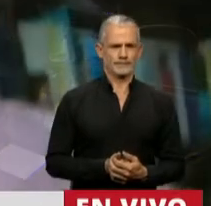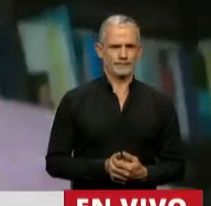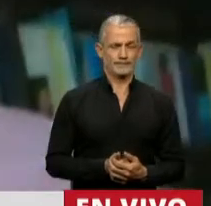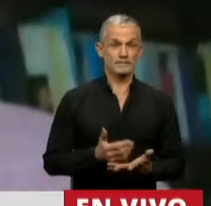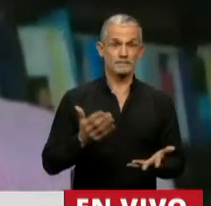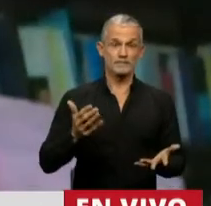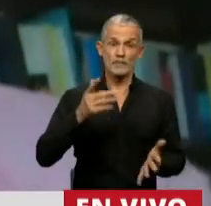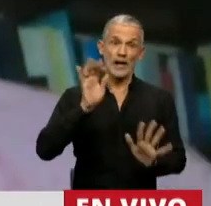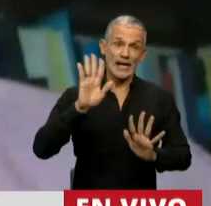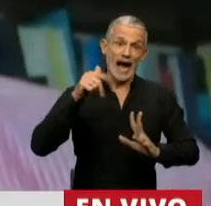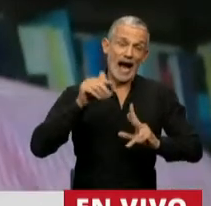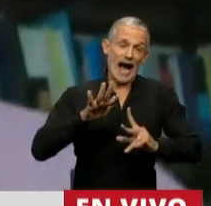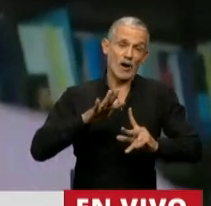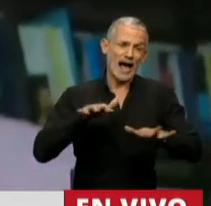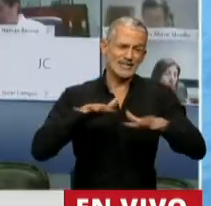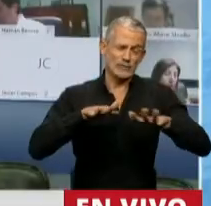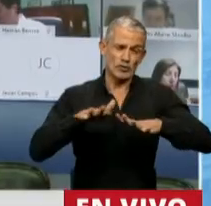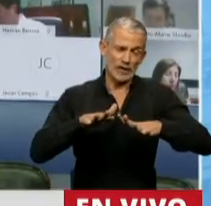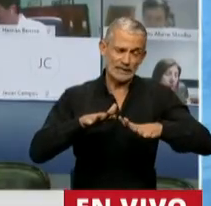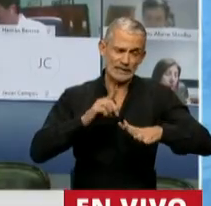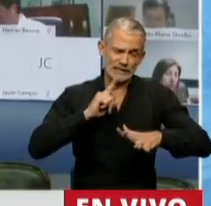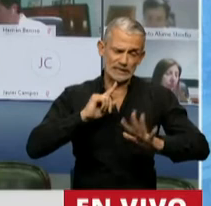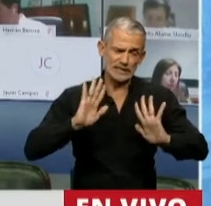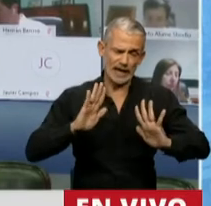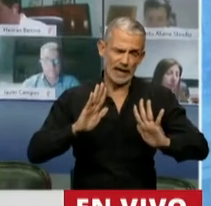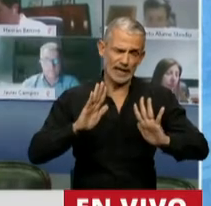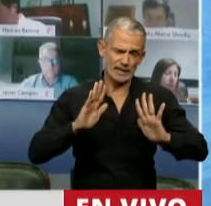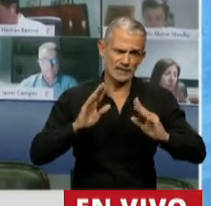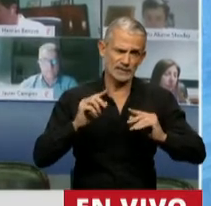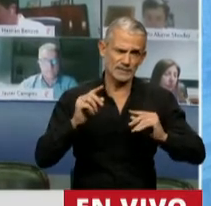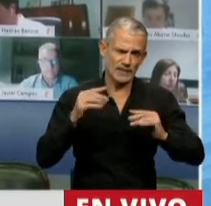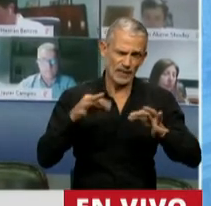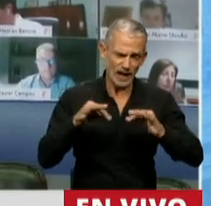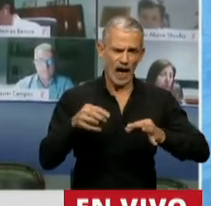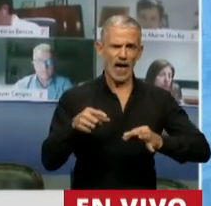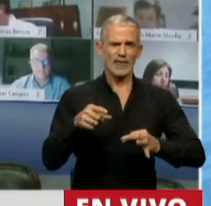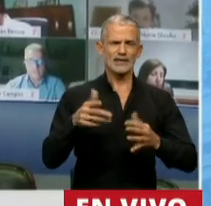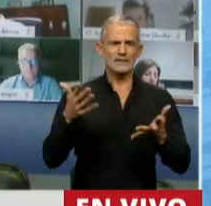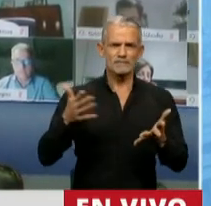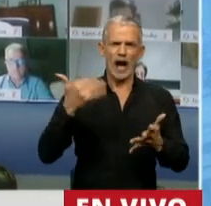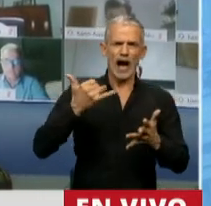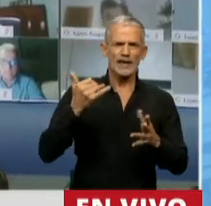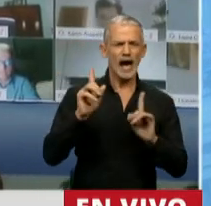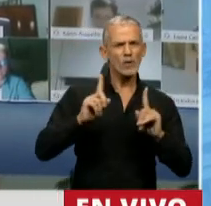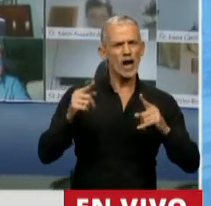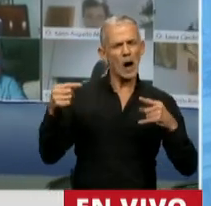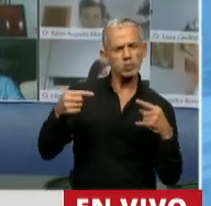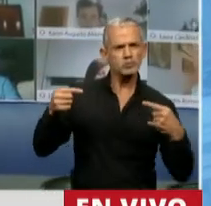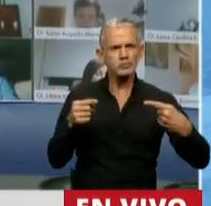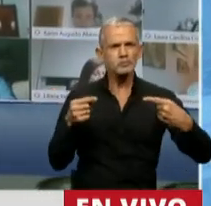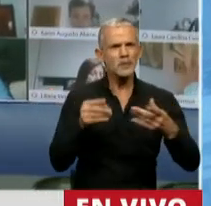Si no fuera porque estamos en situaciones tan serias, de repente hay algunas disquisiciones de